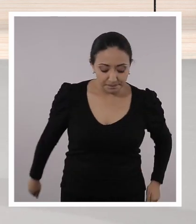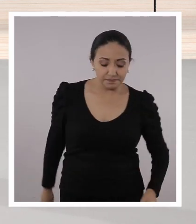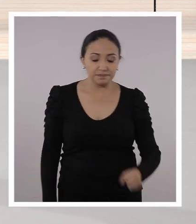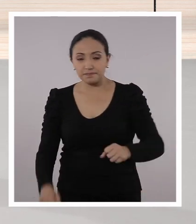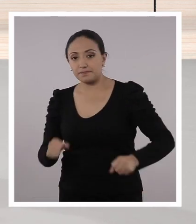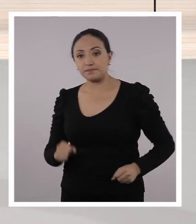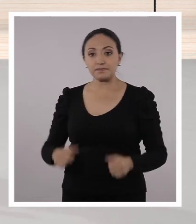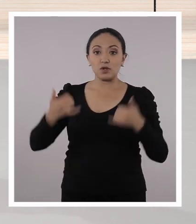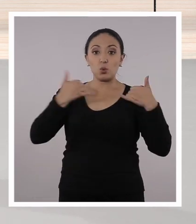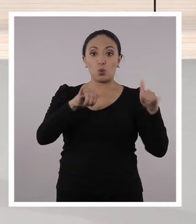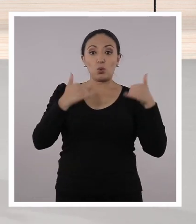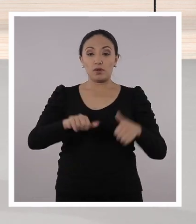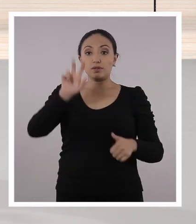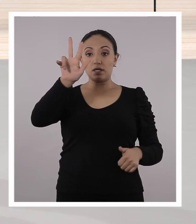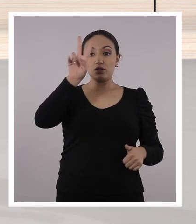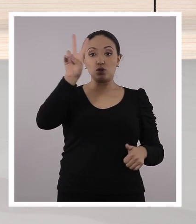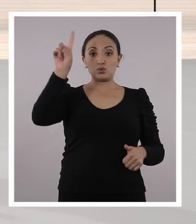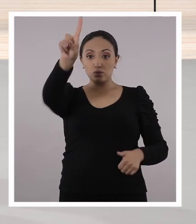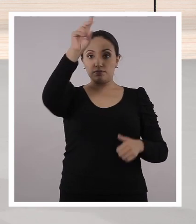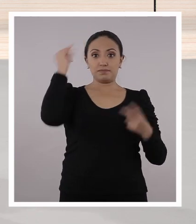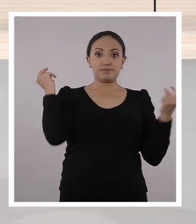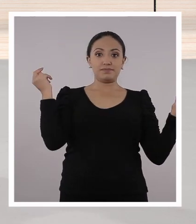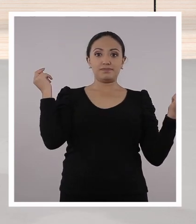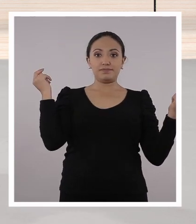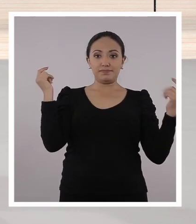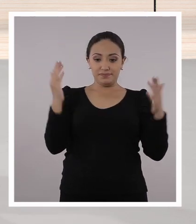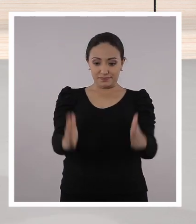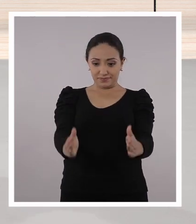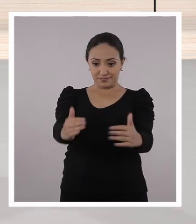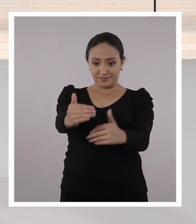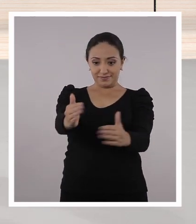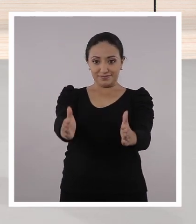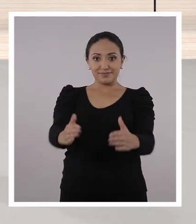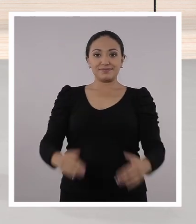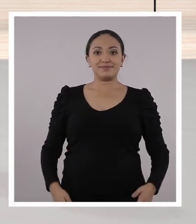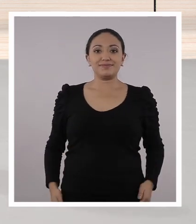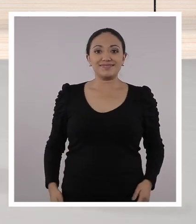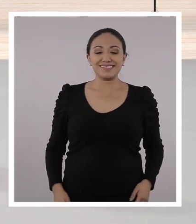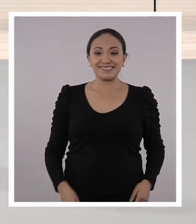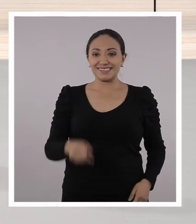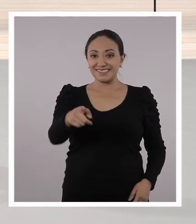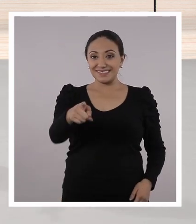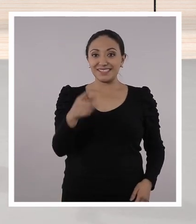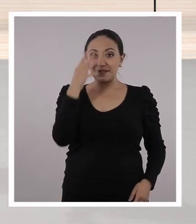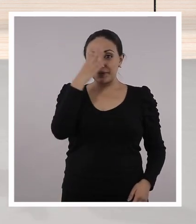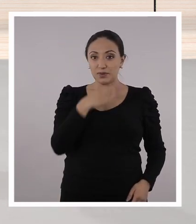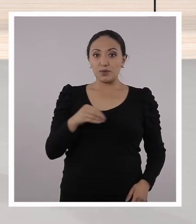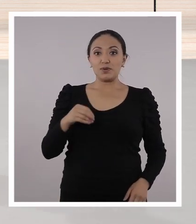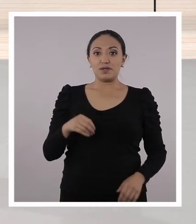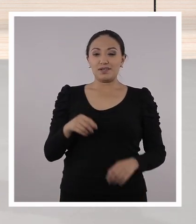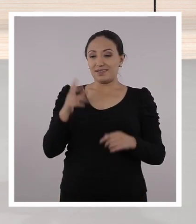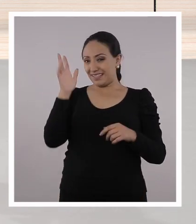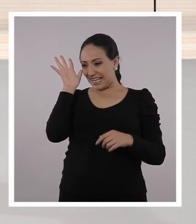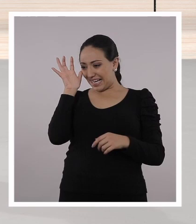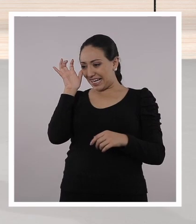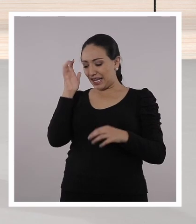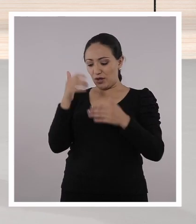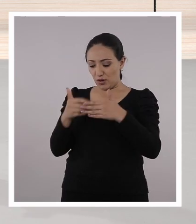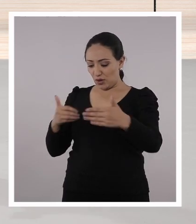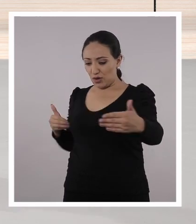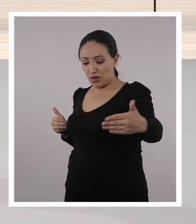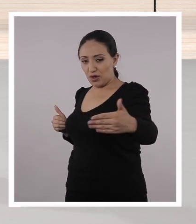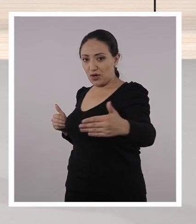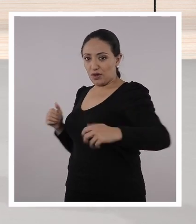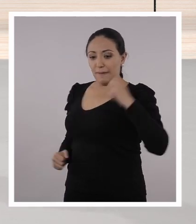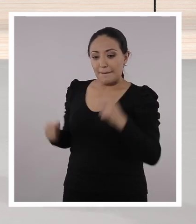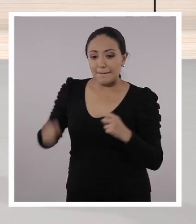me va a ganar. Ya, muy bien, hagamos un juego en 3, 2, 1. Y tenemos... ¿Qué te parece, Nelly? Profe, creo